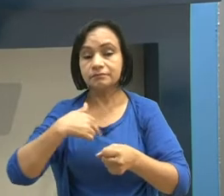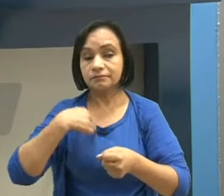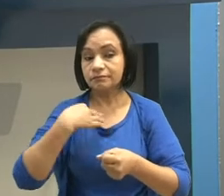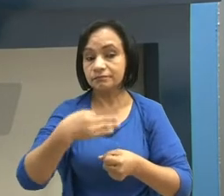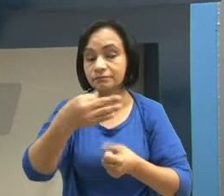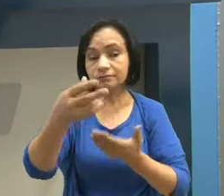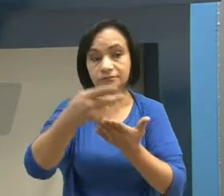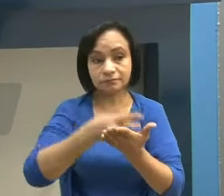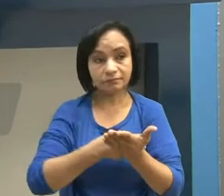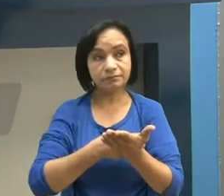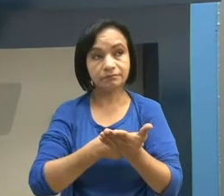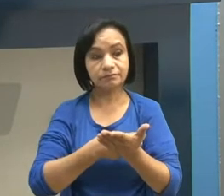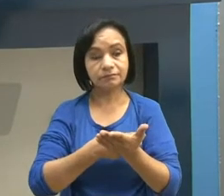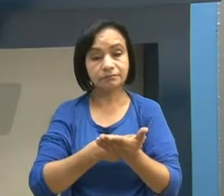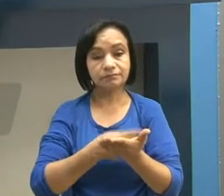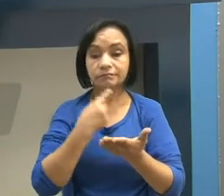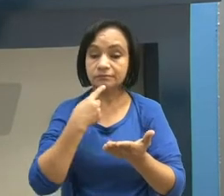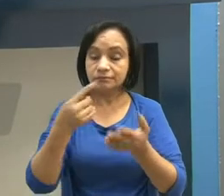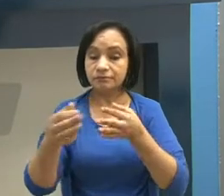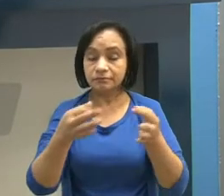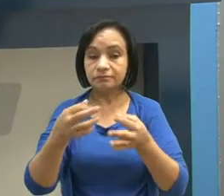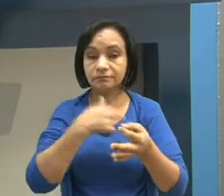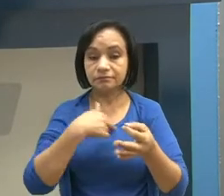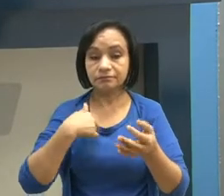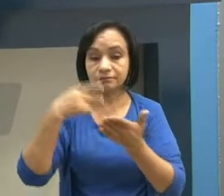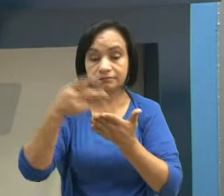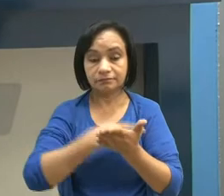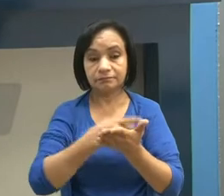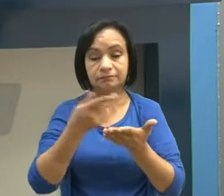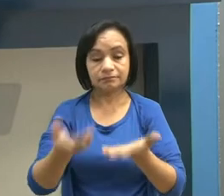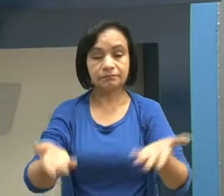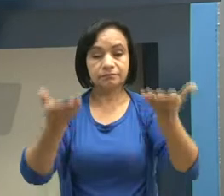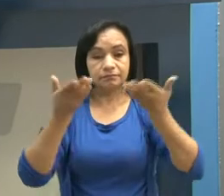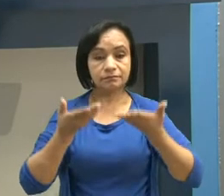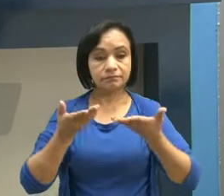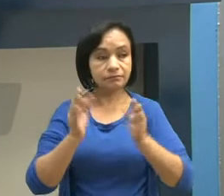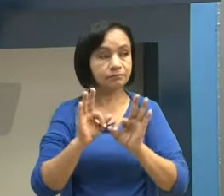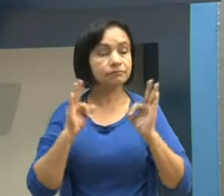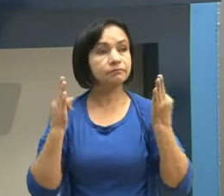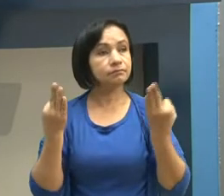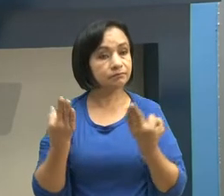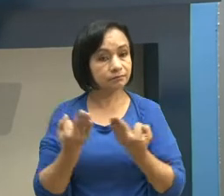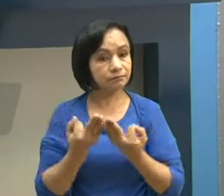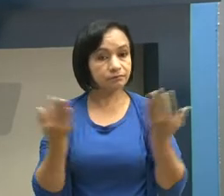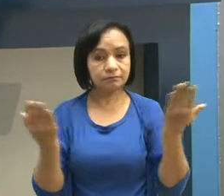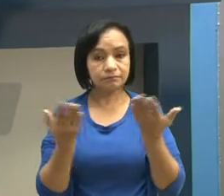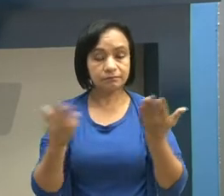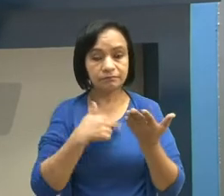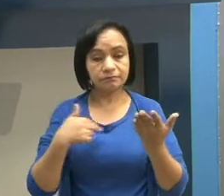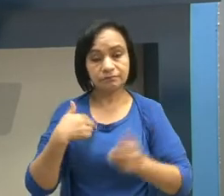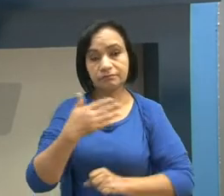pero además de expresarles lo que se va a hacer, nosotros también tenemos una retroalimentación de parte de la familia para cómo ejecutarlo